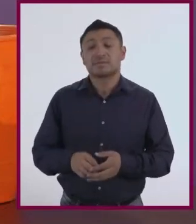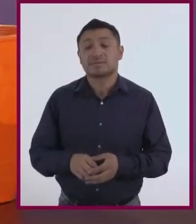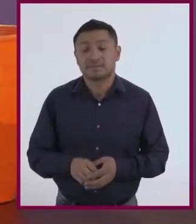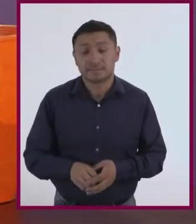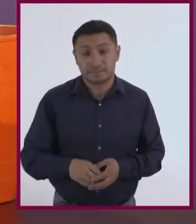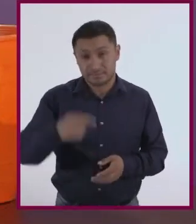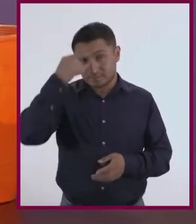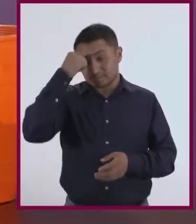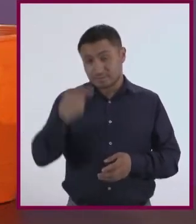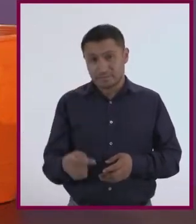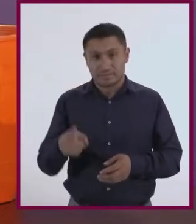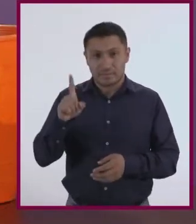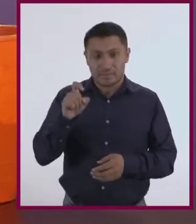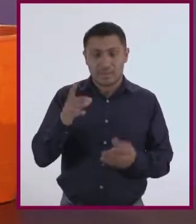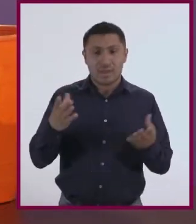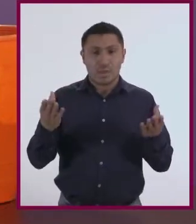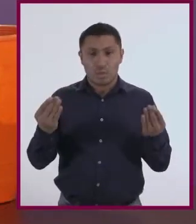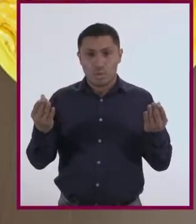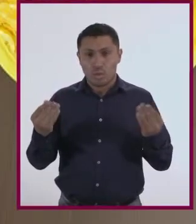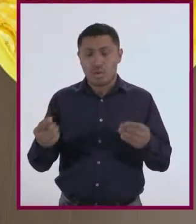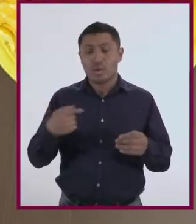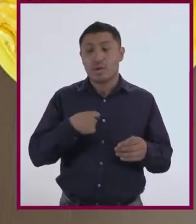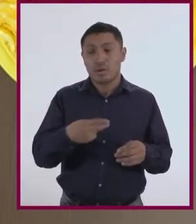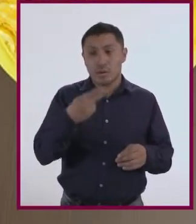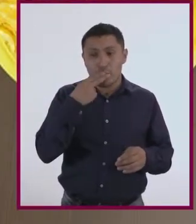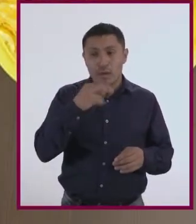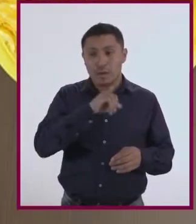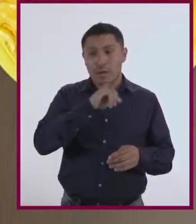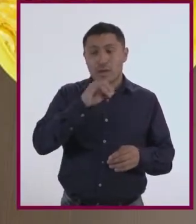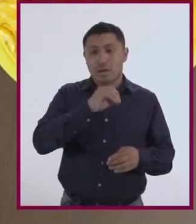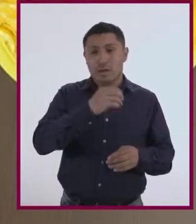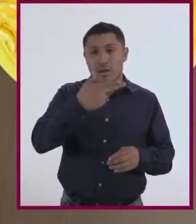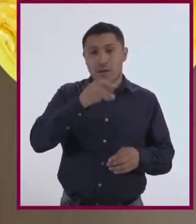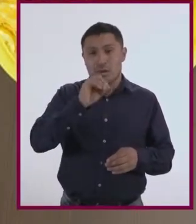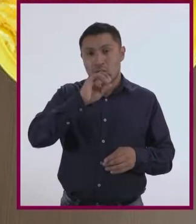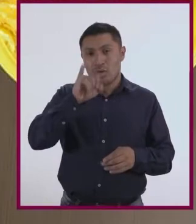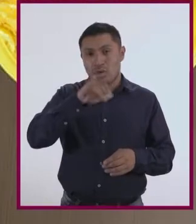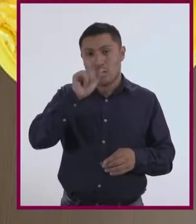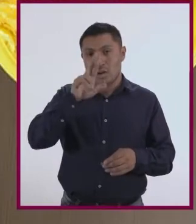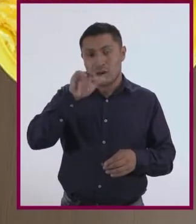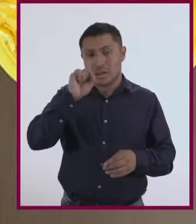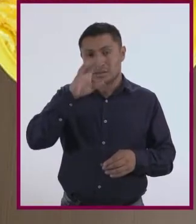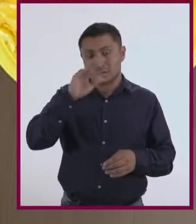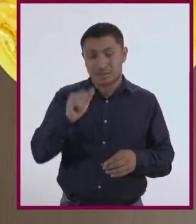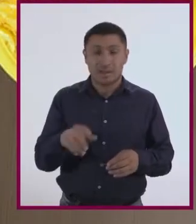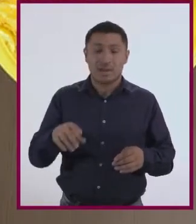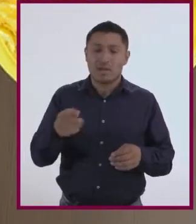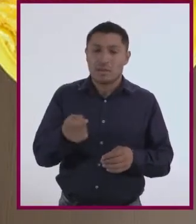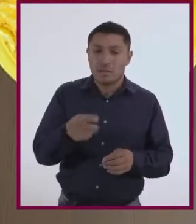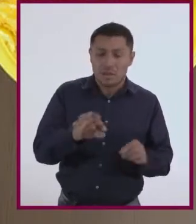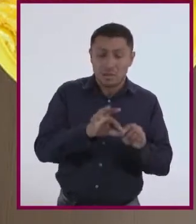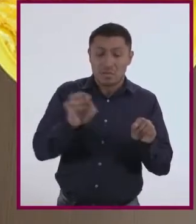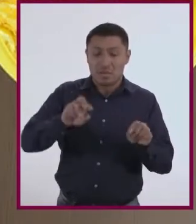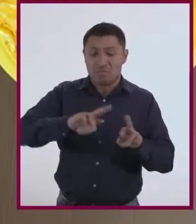Para nuestra materia seca, estoy usando hojarasca, pedacitos de ramitas ya rotos,